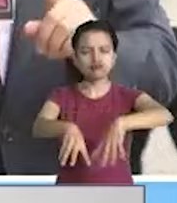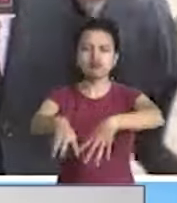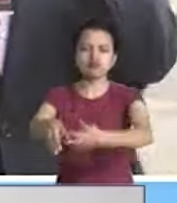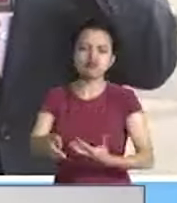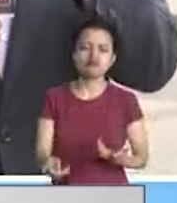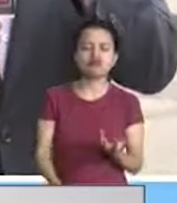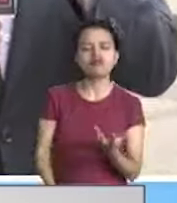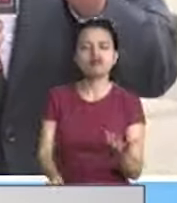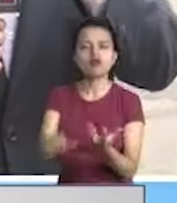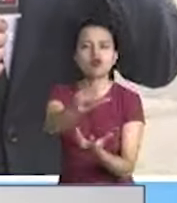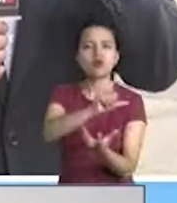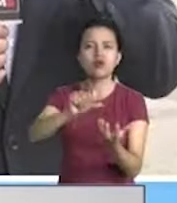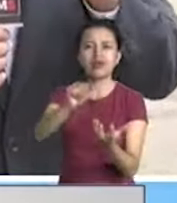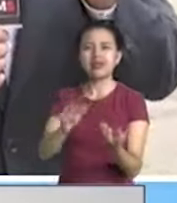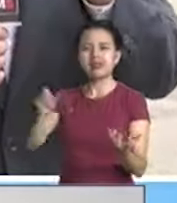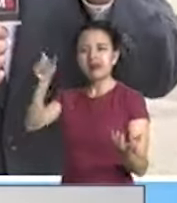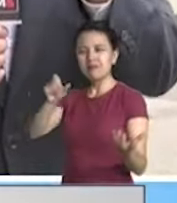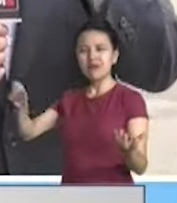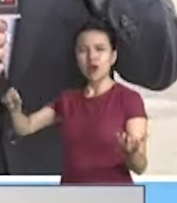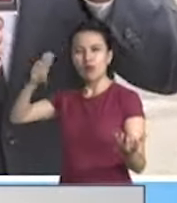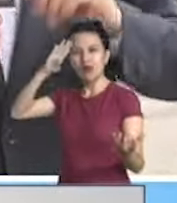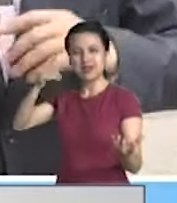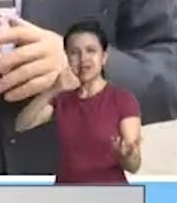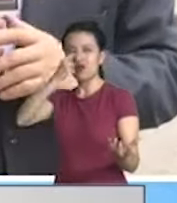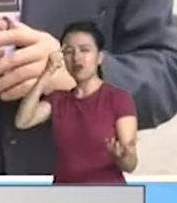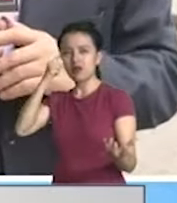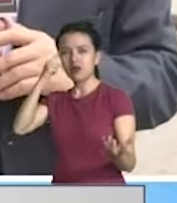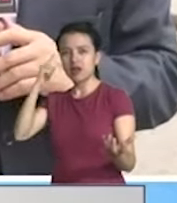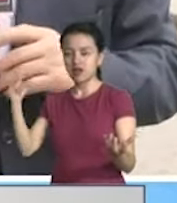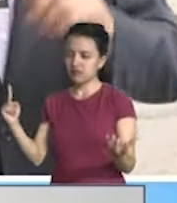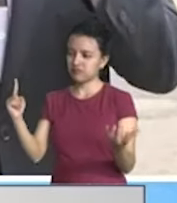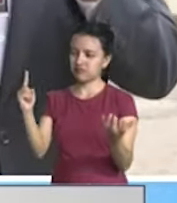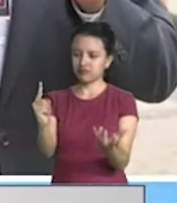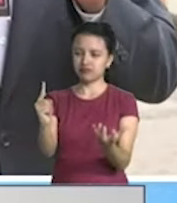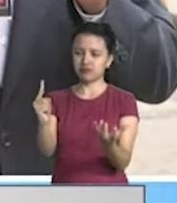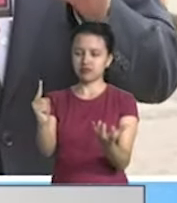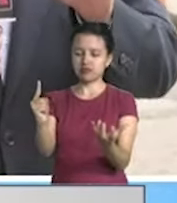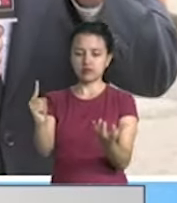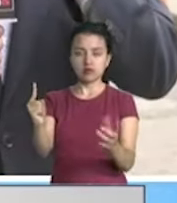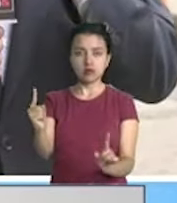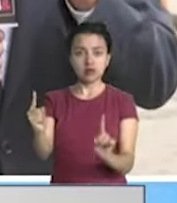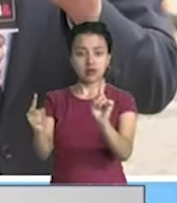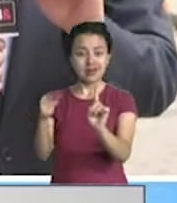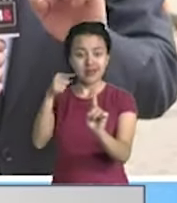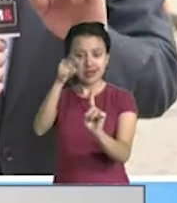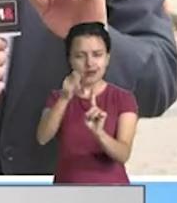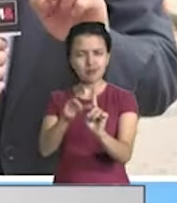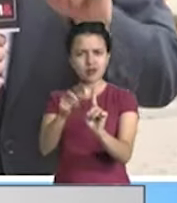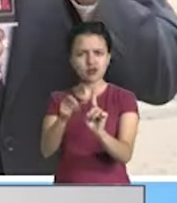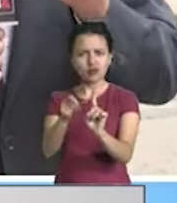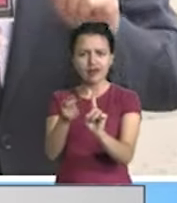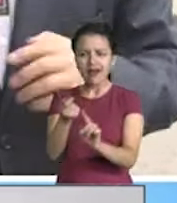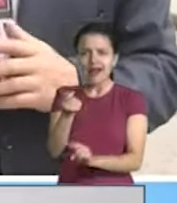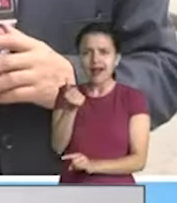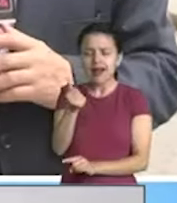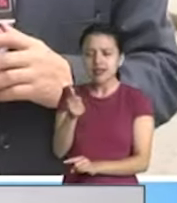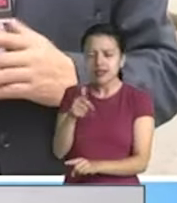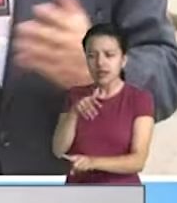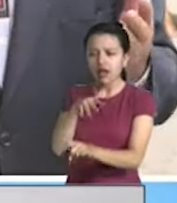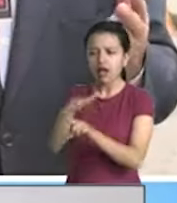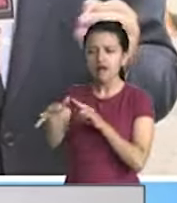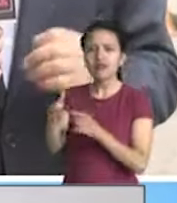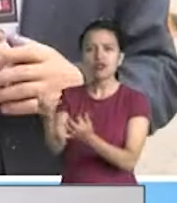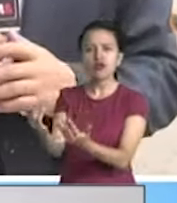Interior que una persona intentó quemar a una gestora de convivencia y que esa persona debe ser identificada y